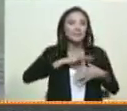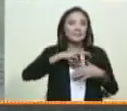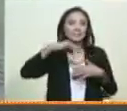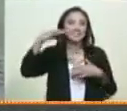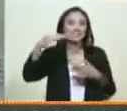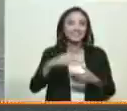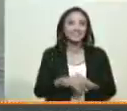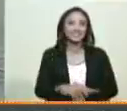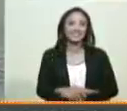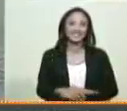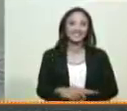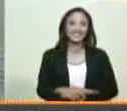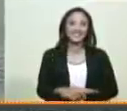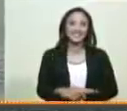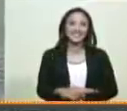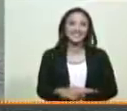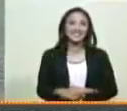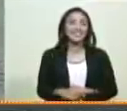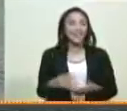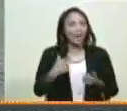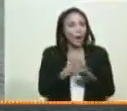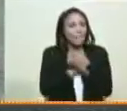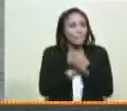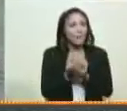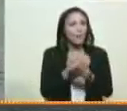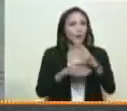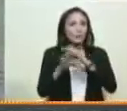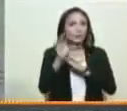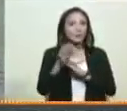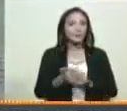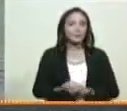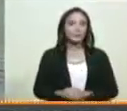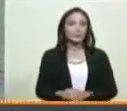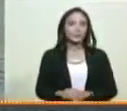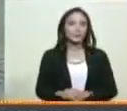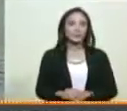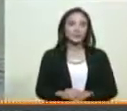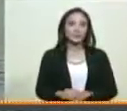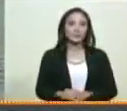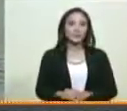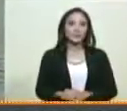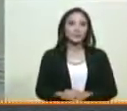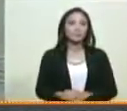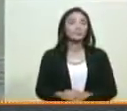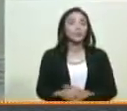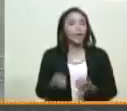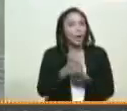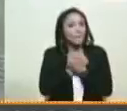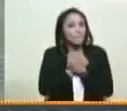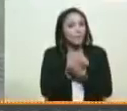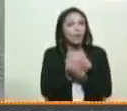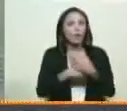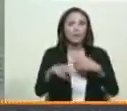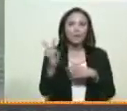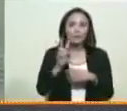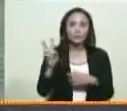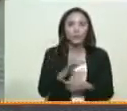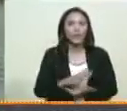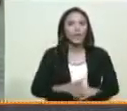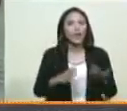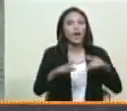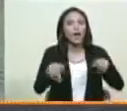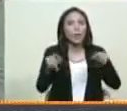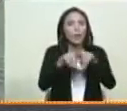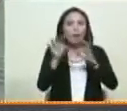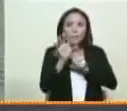amor, el amor a la patria, el amor a Venezuela, el amor a la tierra